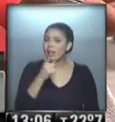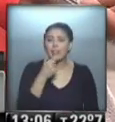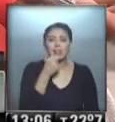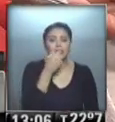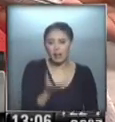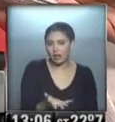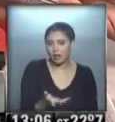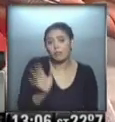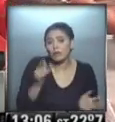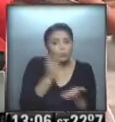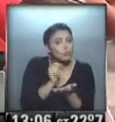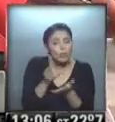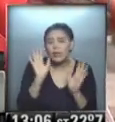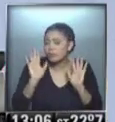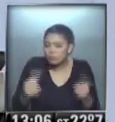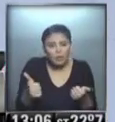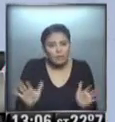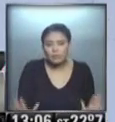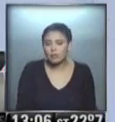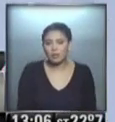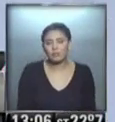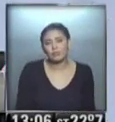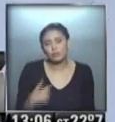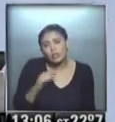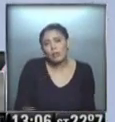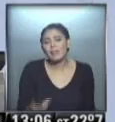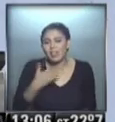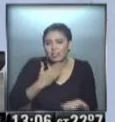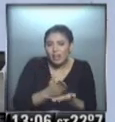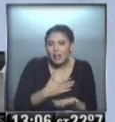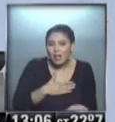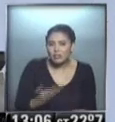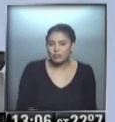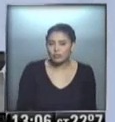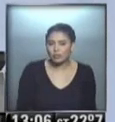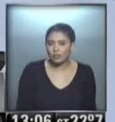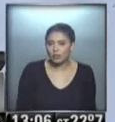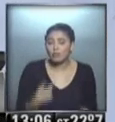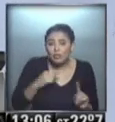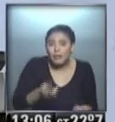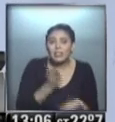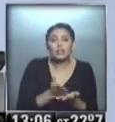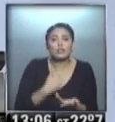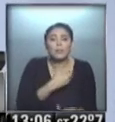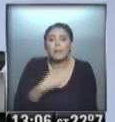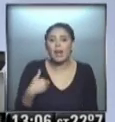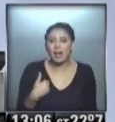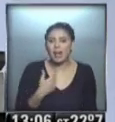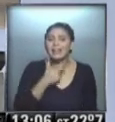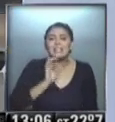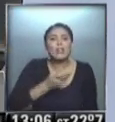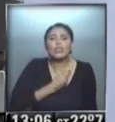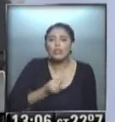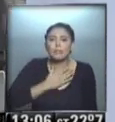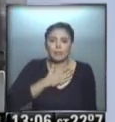negó, porque es su derecho, está todo bien. Pero yo también tengo mi derecho, tengo el derecho de madre de saber a dónde está